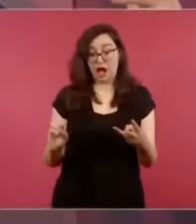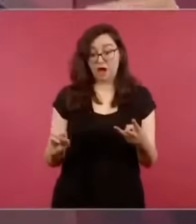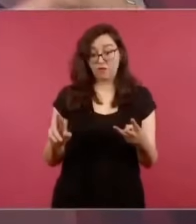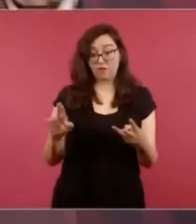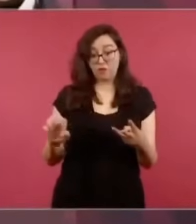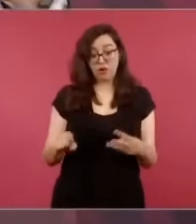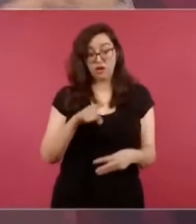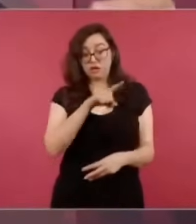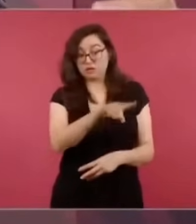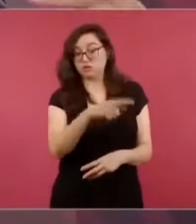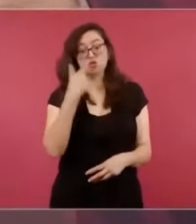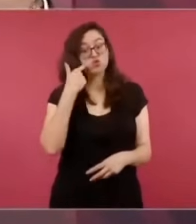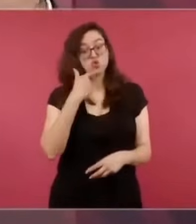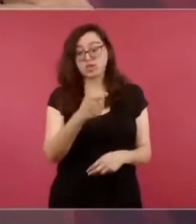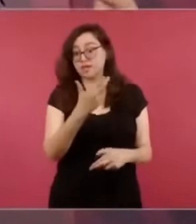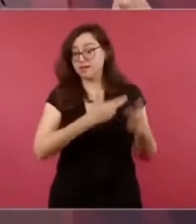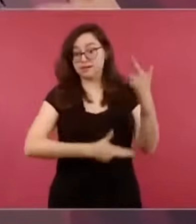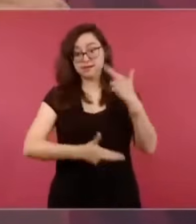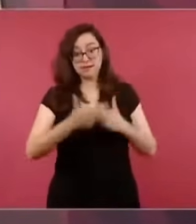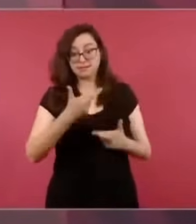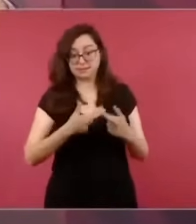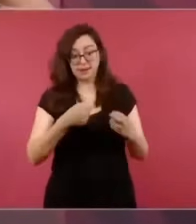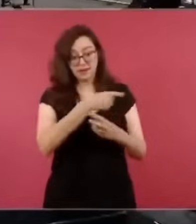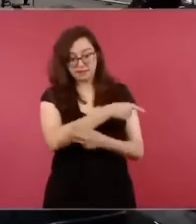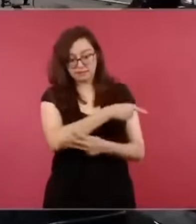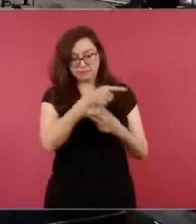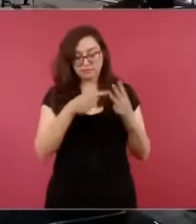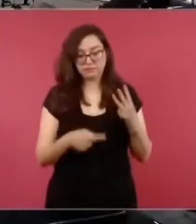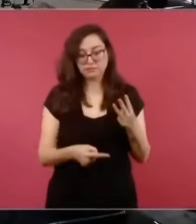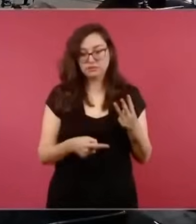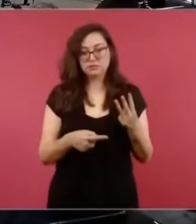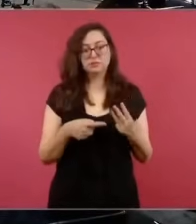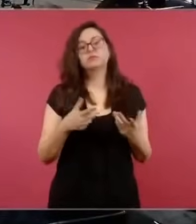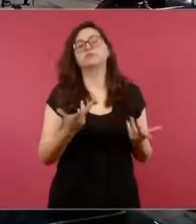y de los periodistas cercanos